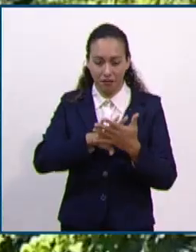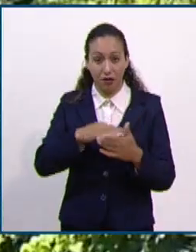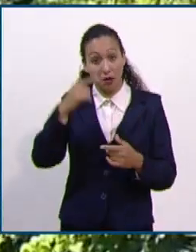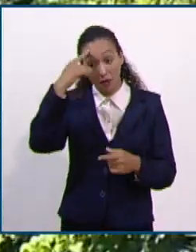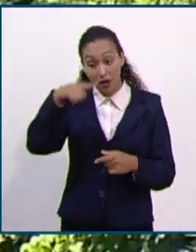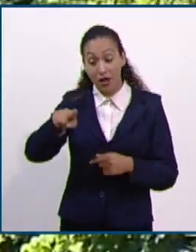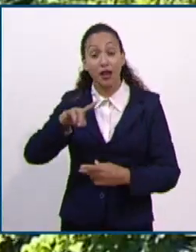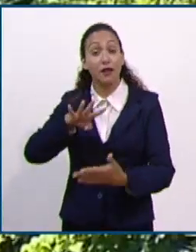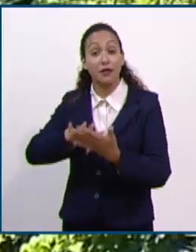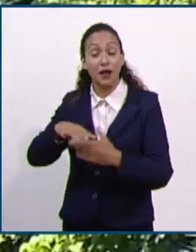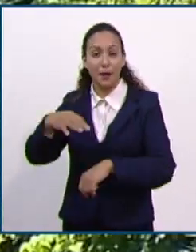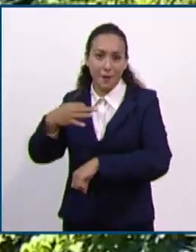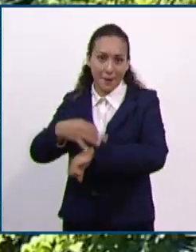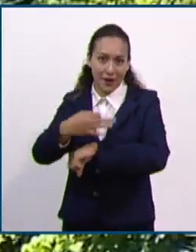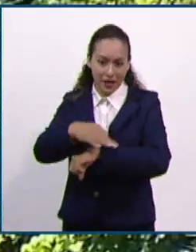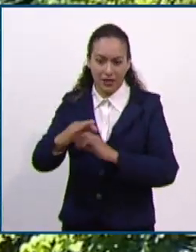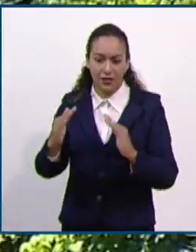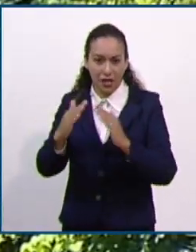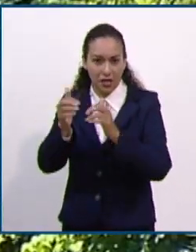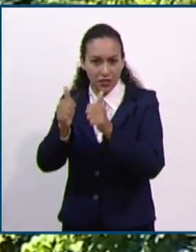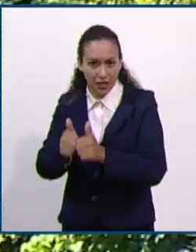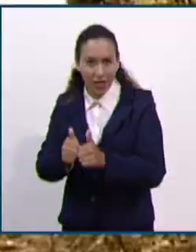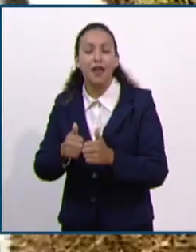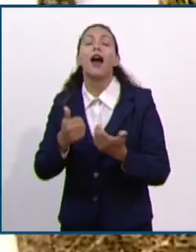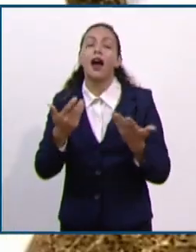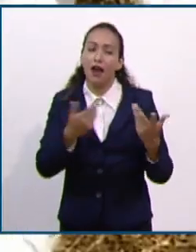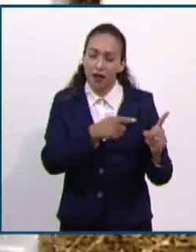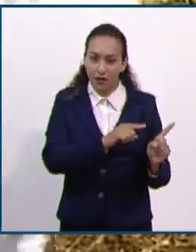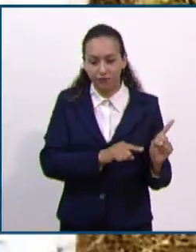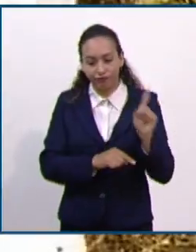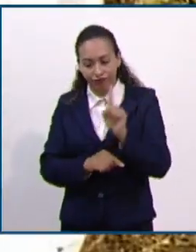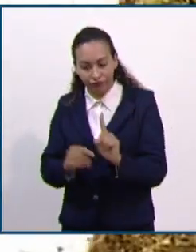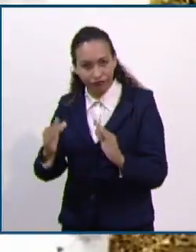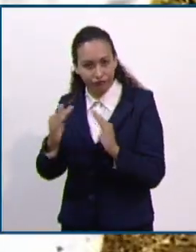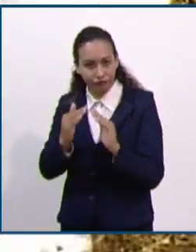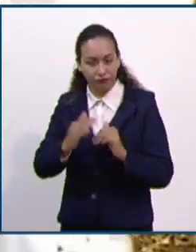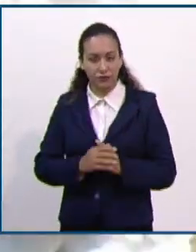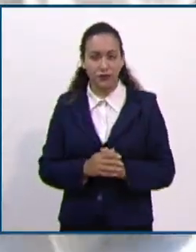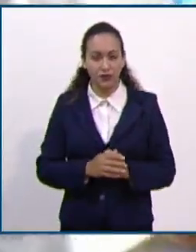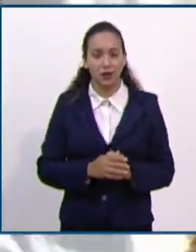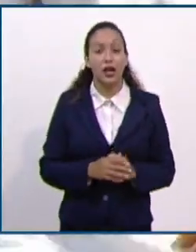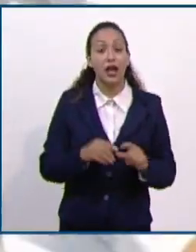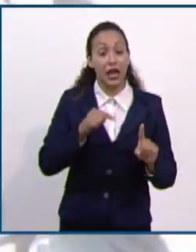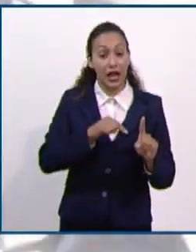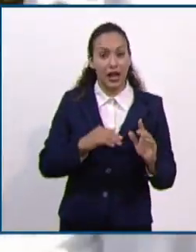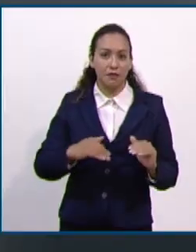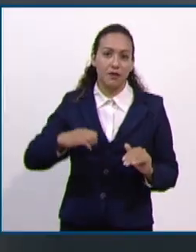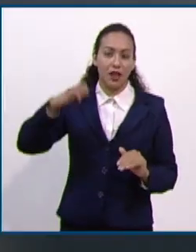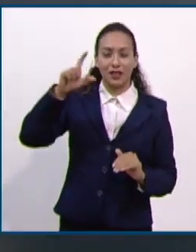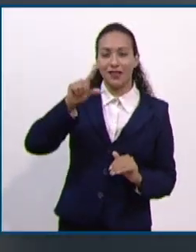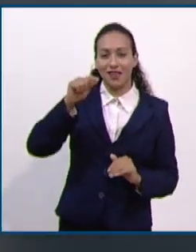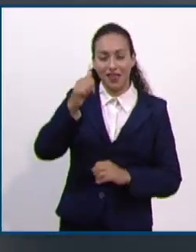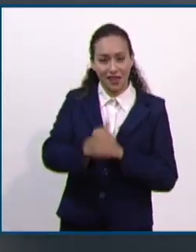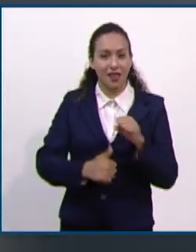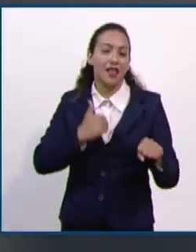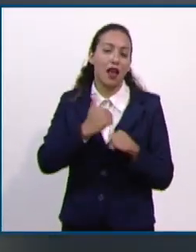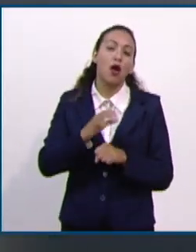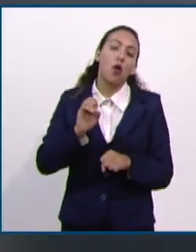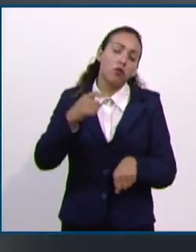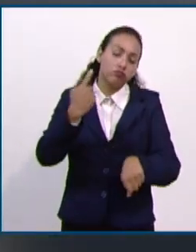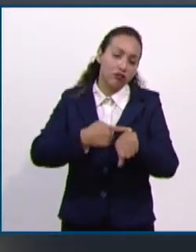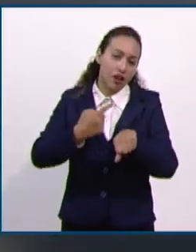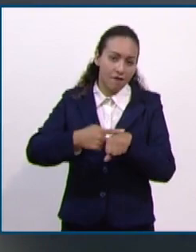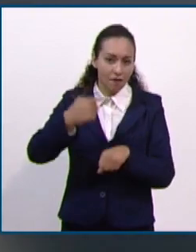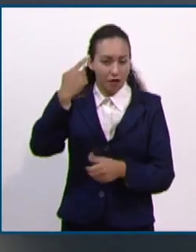prisión preventiva justificada se ejecute en su domicilio, ser mayor de 70 años o padecer una enfermedad